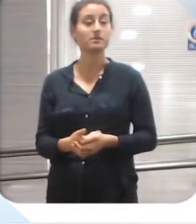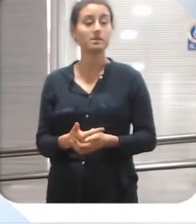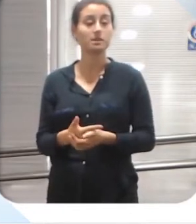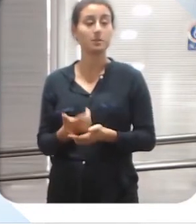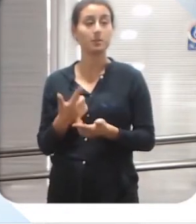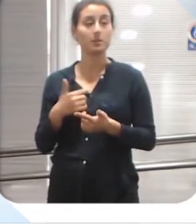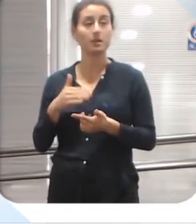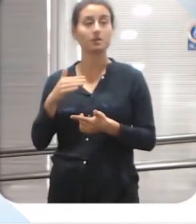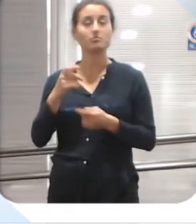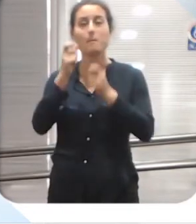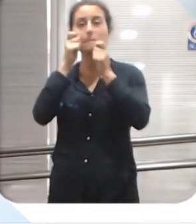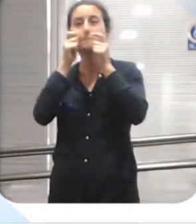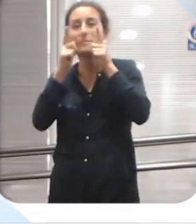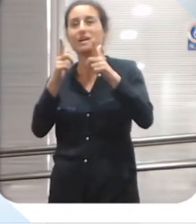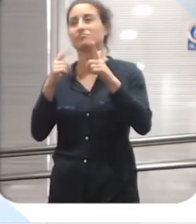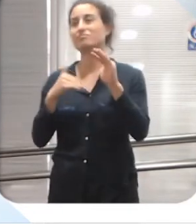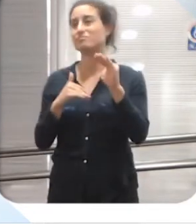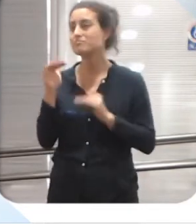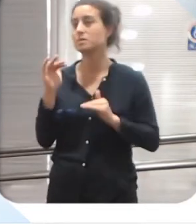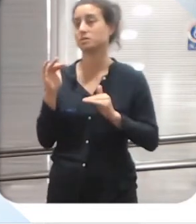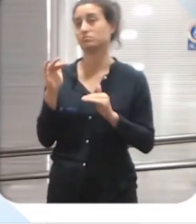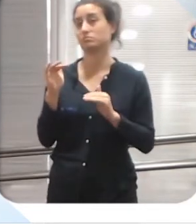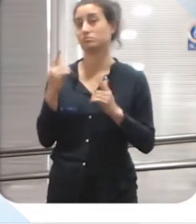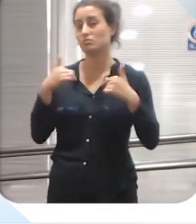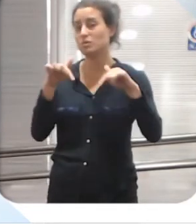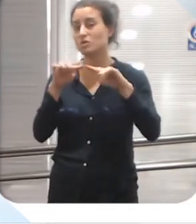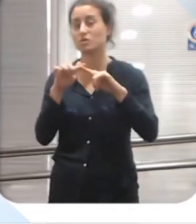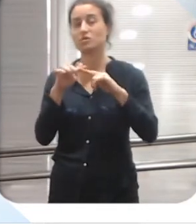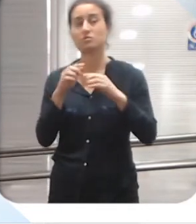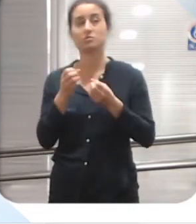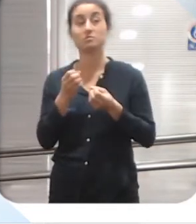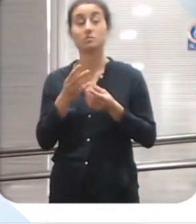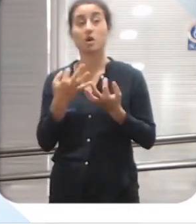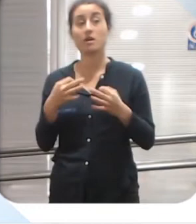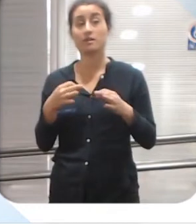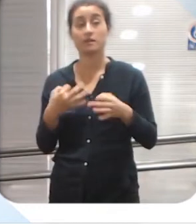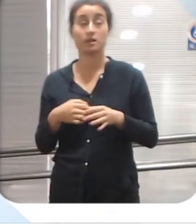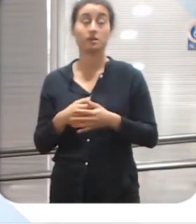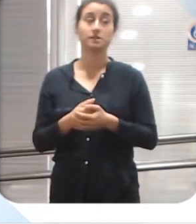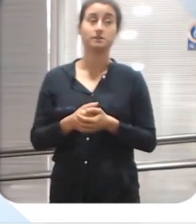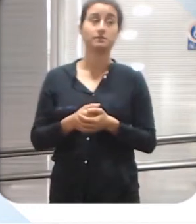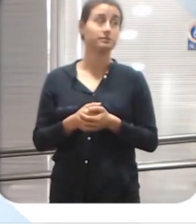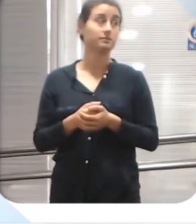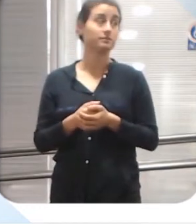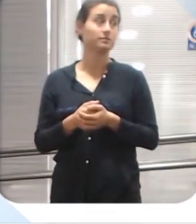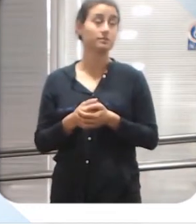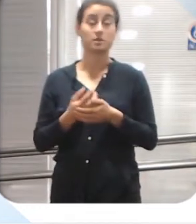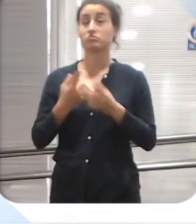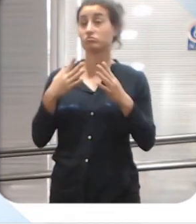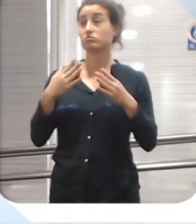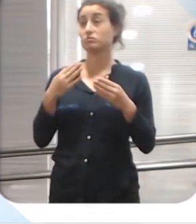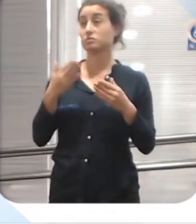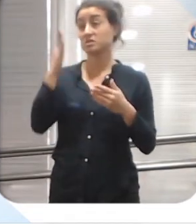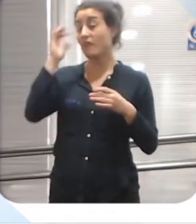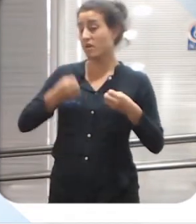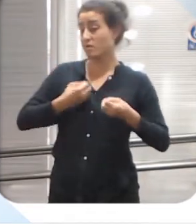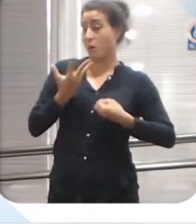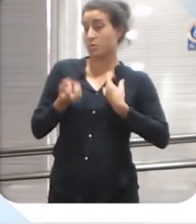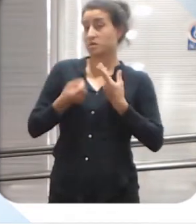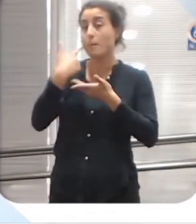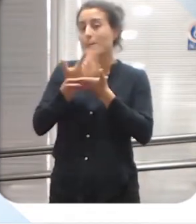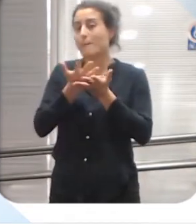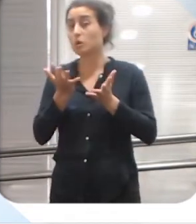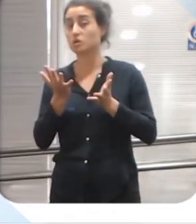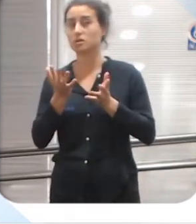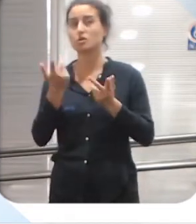tenemos que estar más atentos a esas cosas, porque realmente saben expresarse y saben mostrarnos. Tenemos que ser